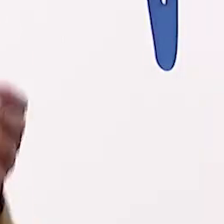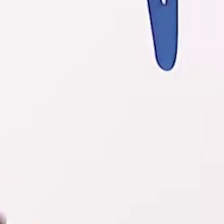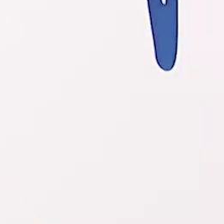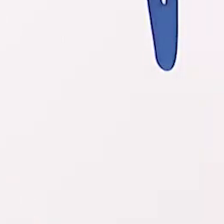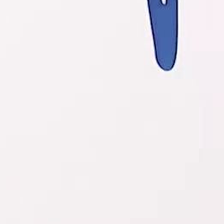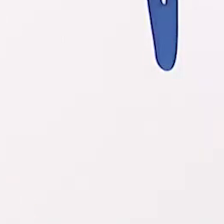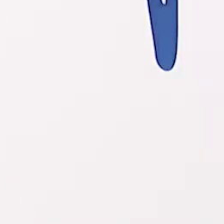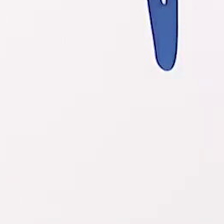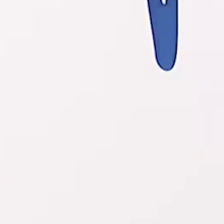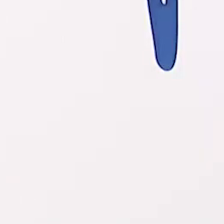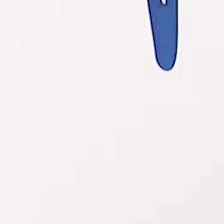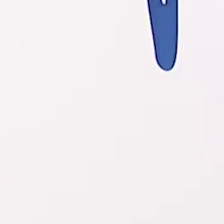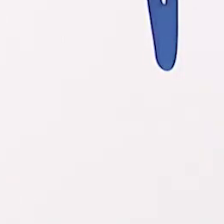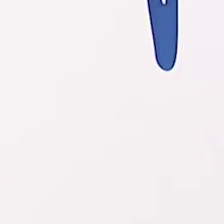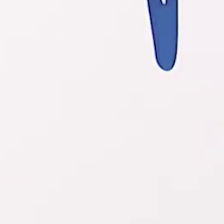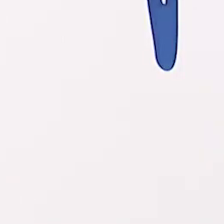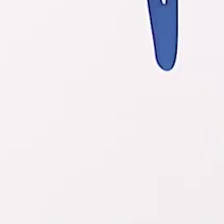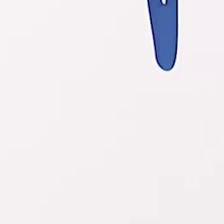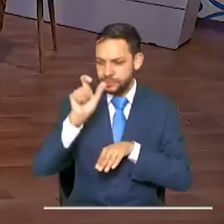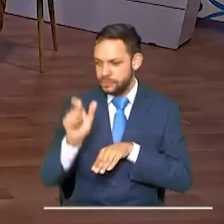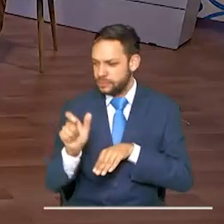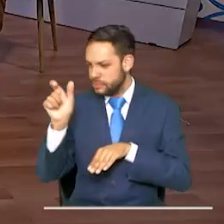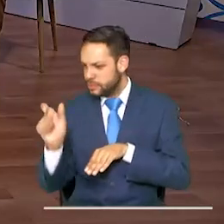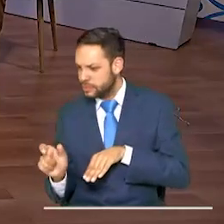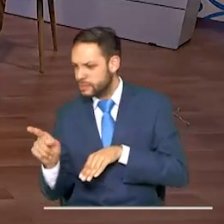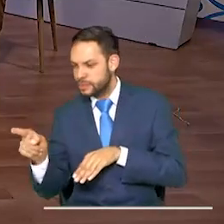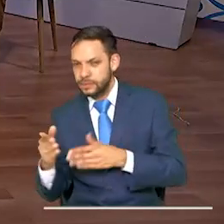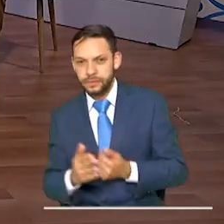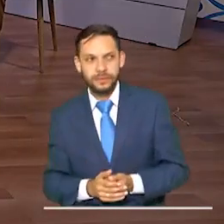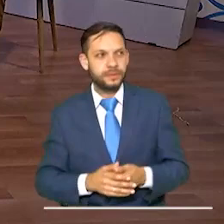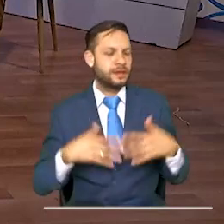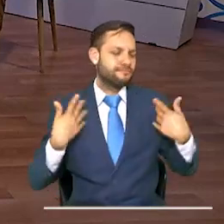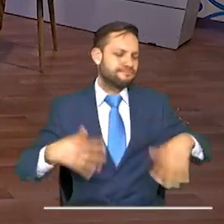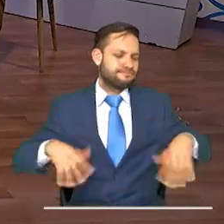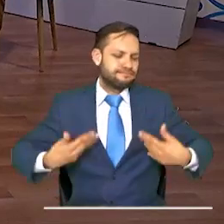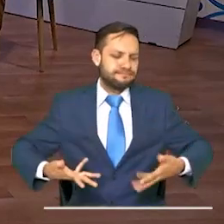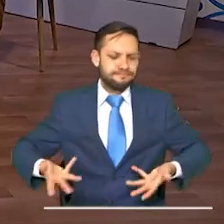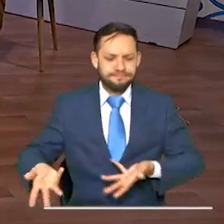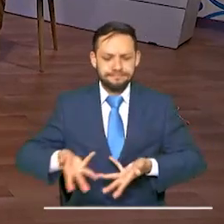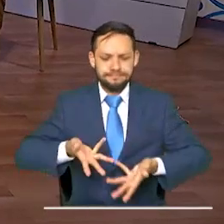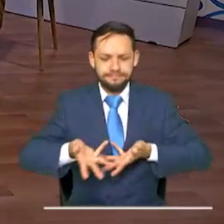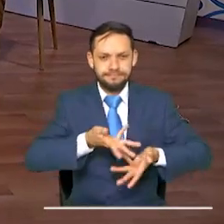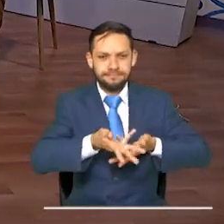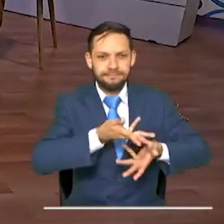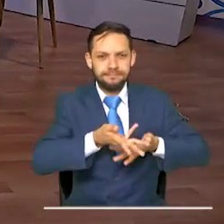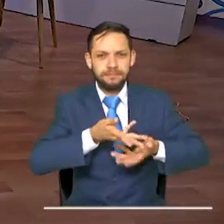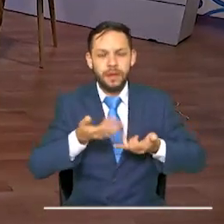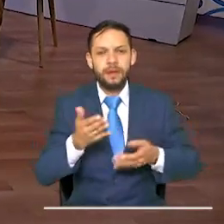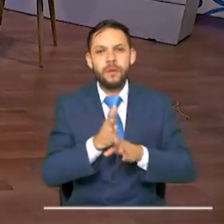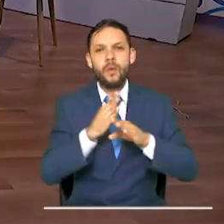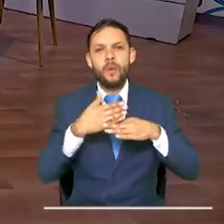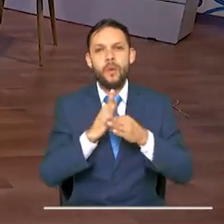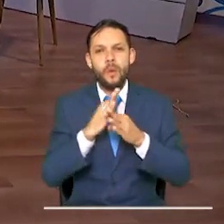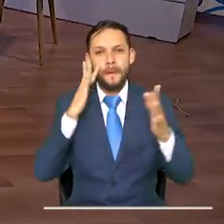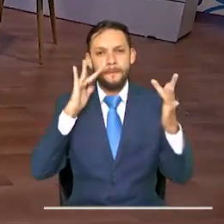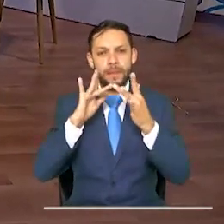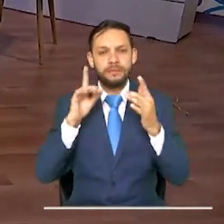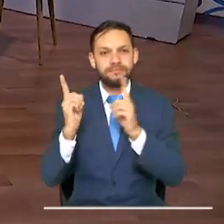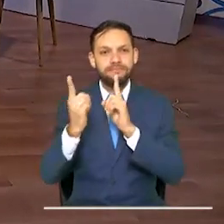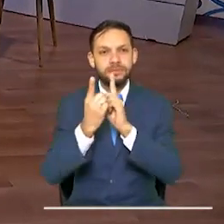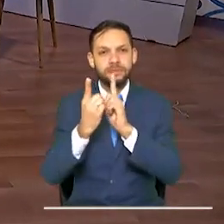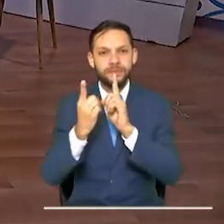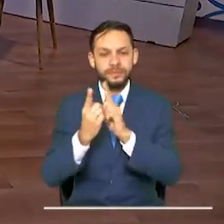Bueno, tus invitados. Pues es una maravilla poder aquí estar haciendo parte de este encuentro con Jorge Enrique,